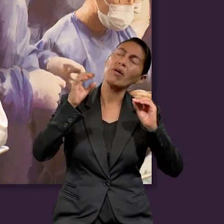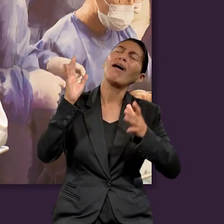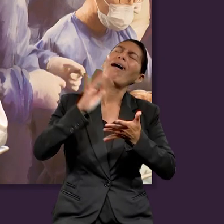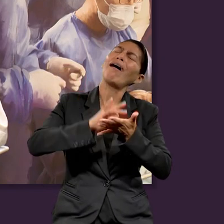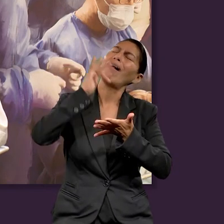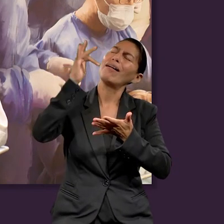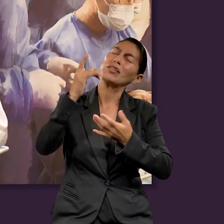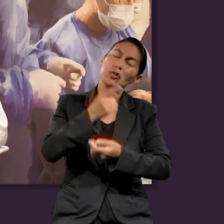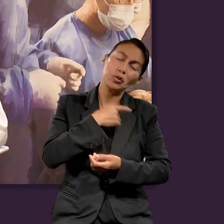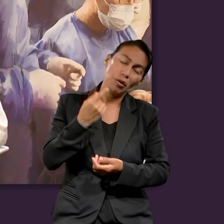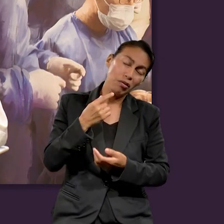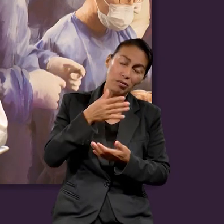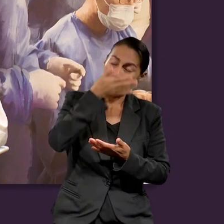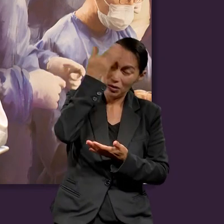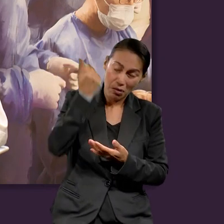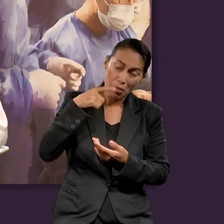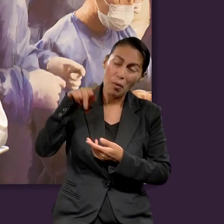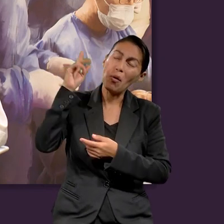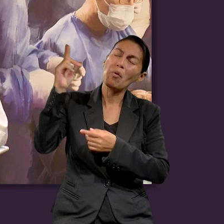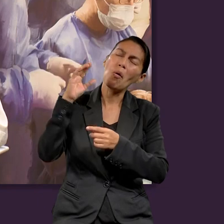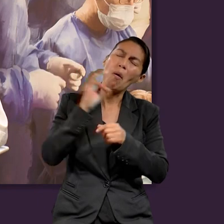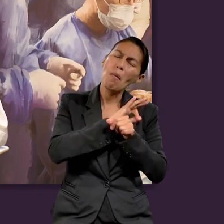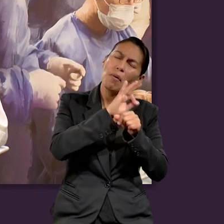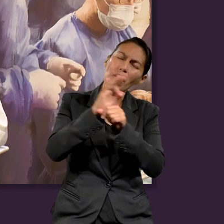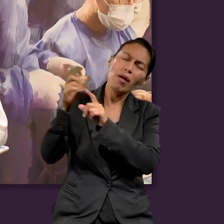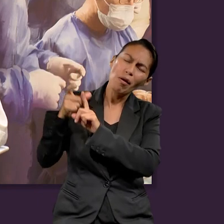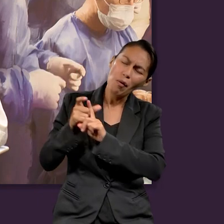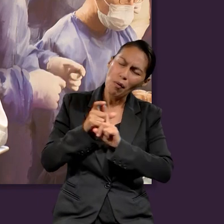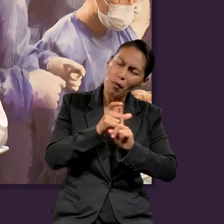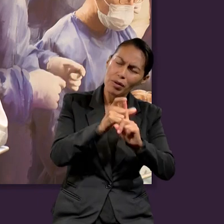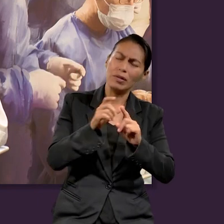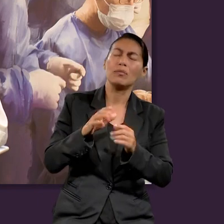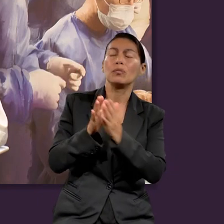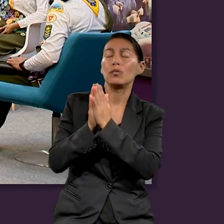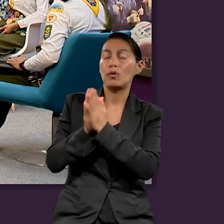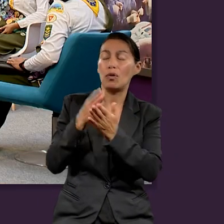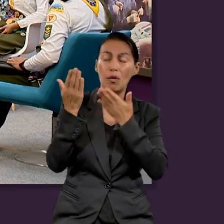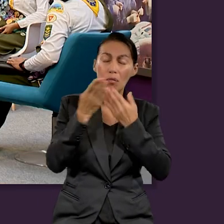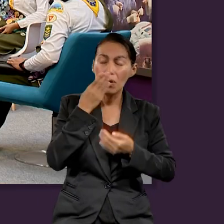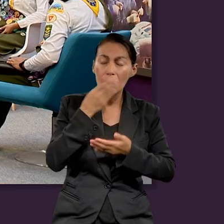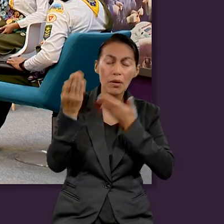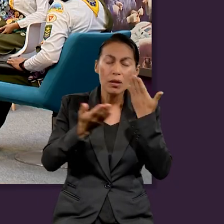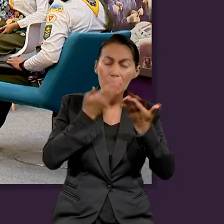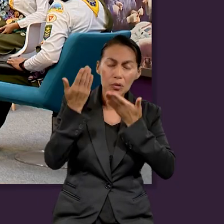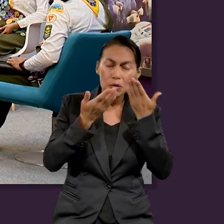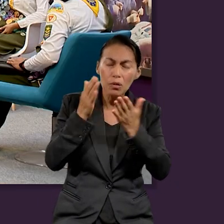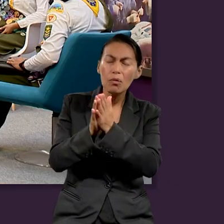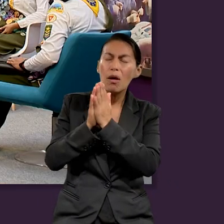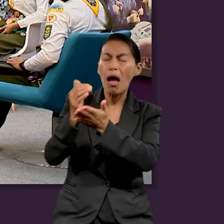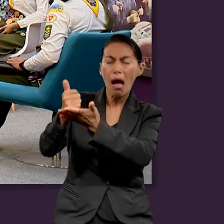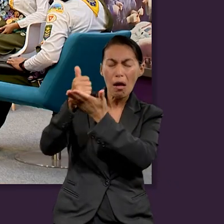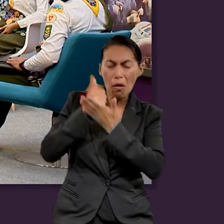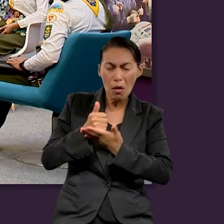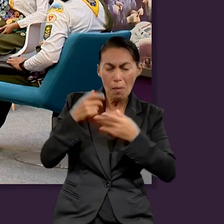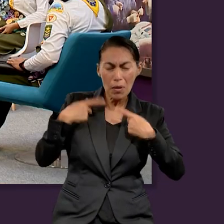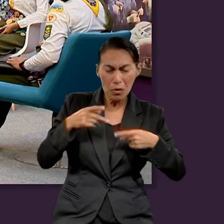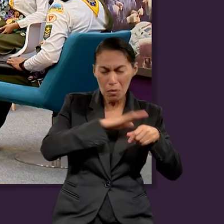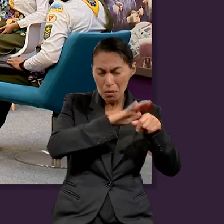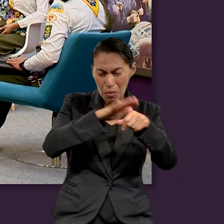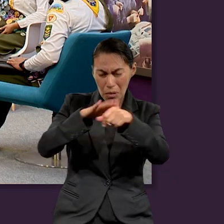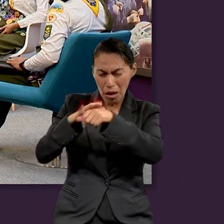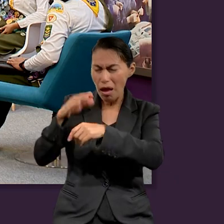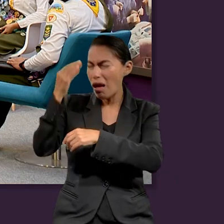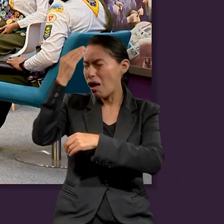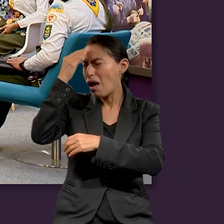a pesar de que nosotros no vemos tú nos cuidas de muchos peligros te pido que por favor nos bendigas en este estudio de tu palabra que por favor todos ayudes a que